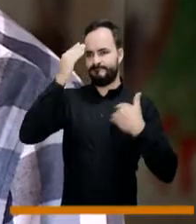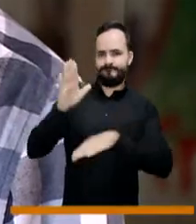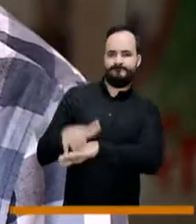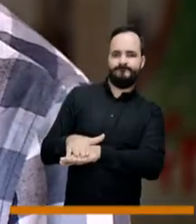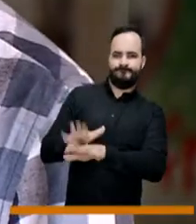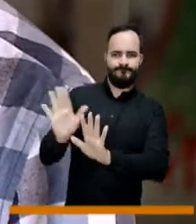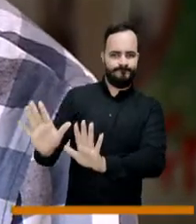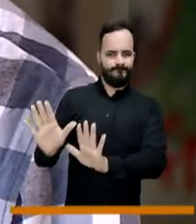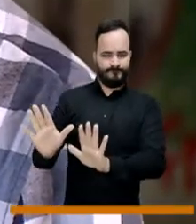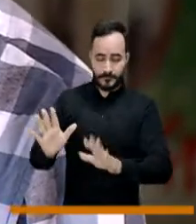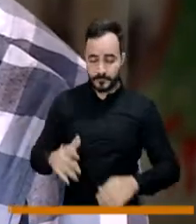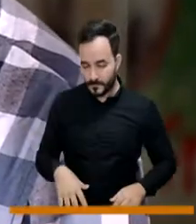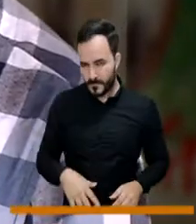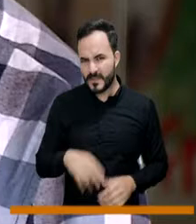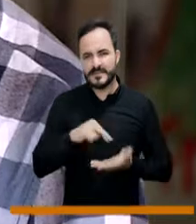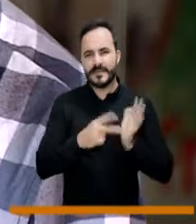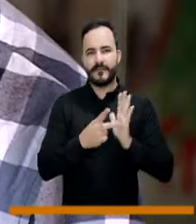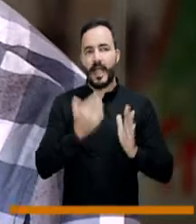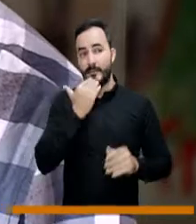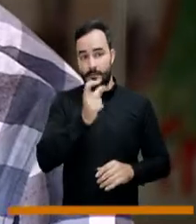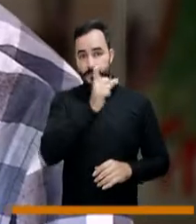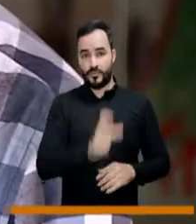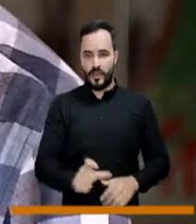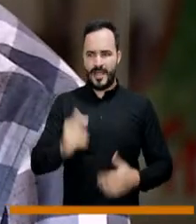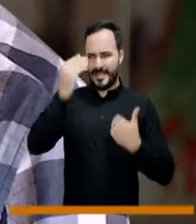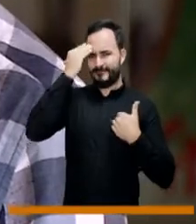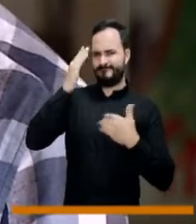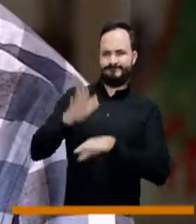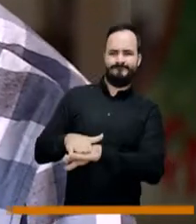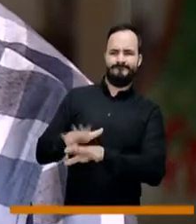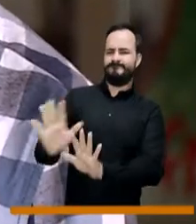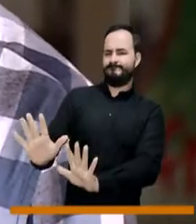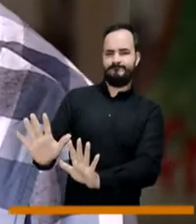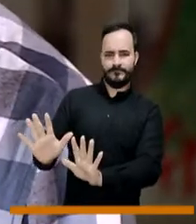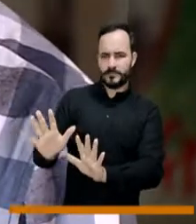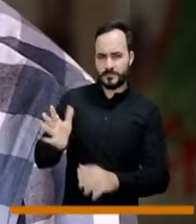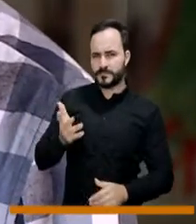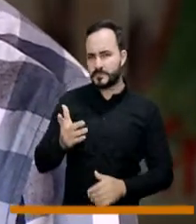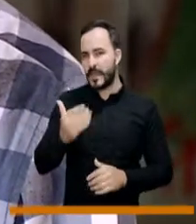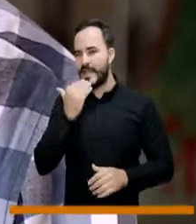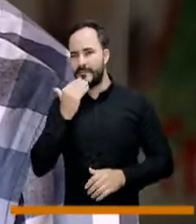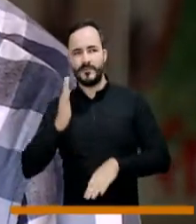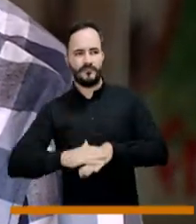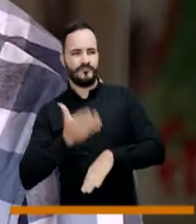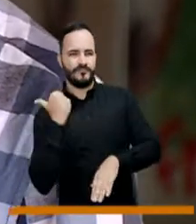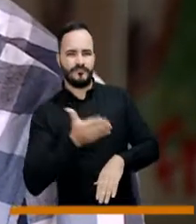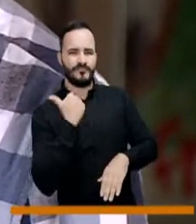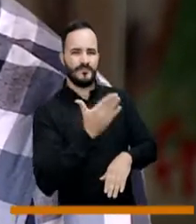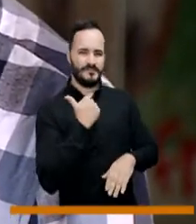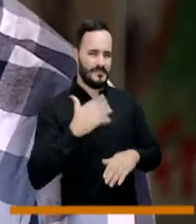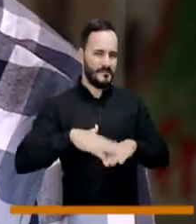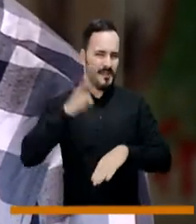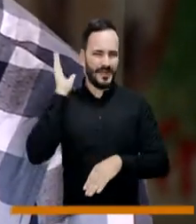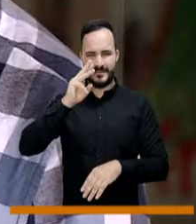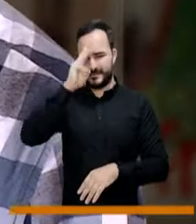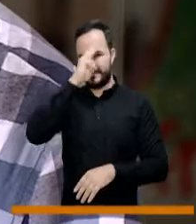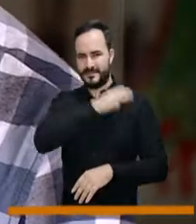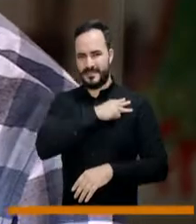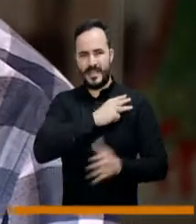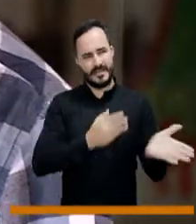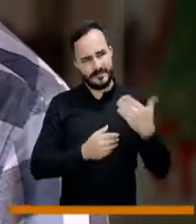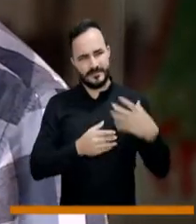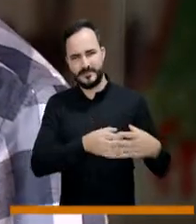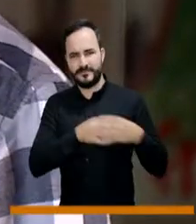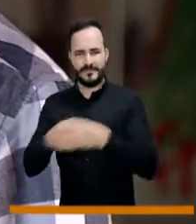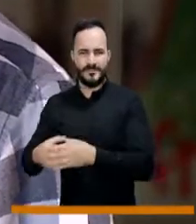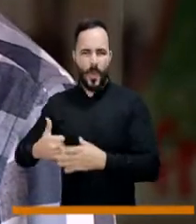caso, un objetor de conciencia es una persona que, si hablamos, digamos, de la dinámica regular del reclutamiento